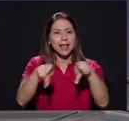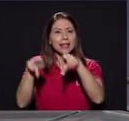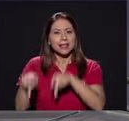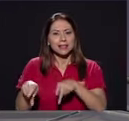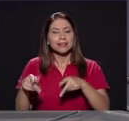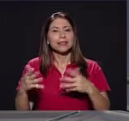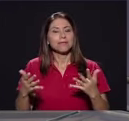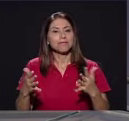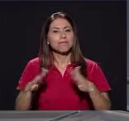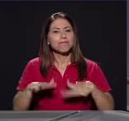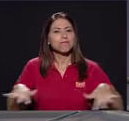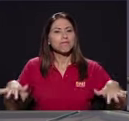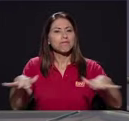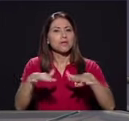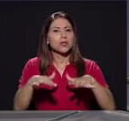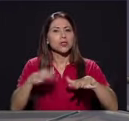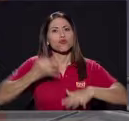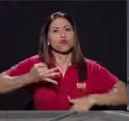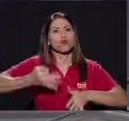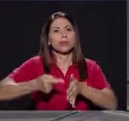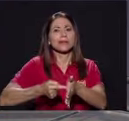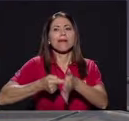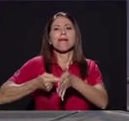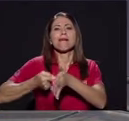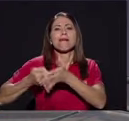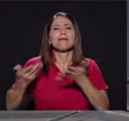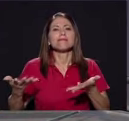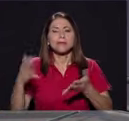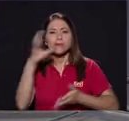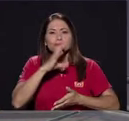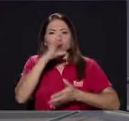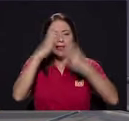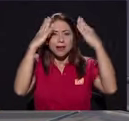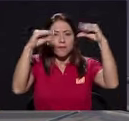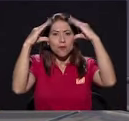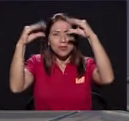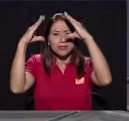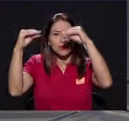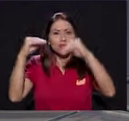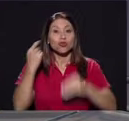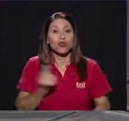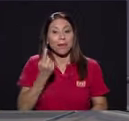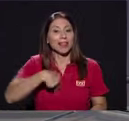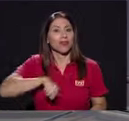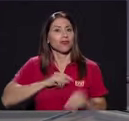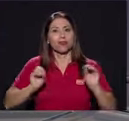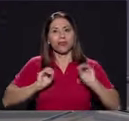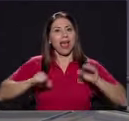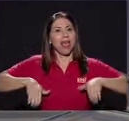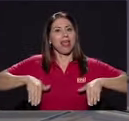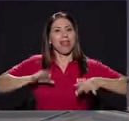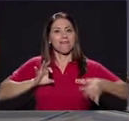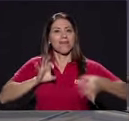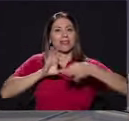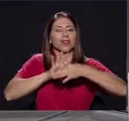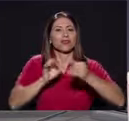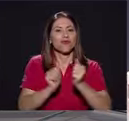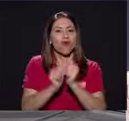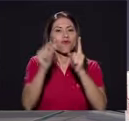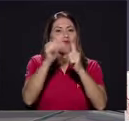gente lo demanda todos los días, ¿verdad? La búsqueda de la información, solo que no lo hemos relacionado con algunos